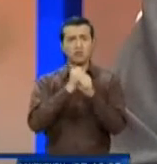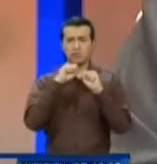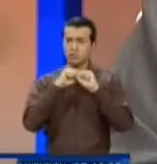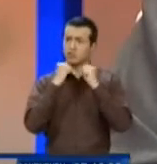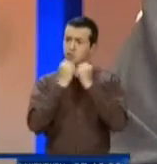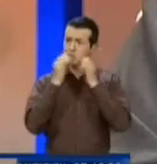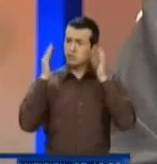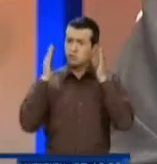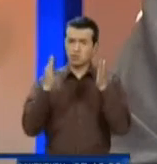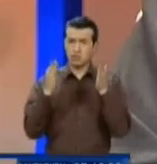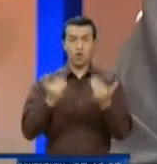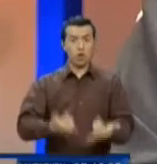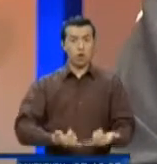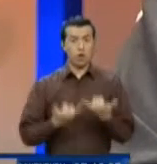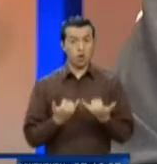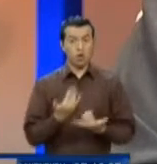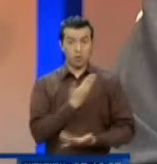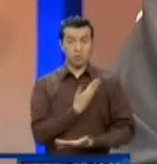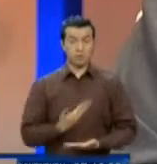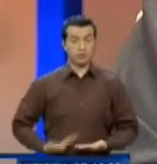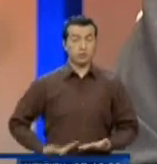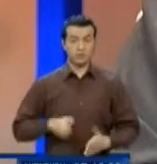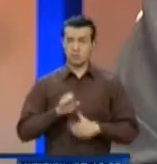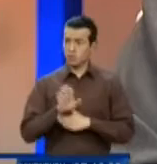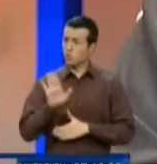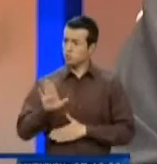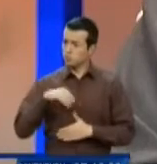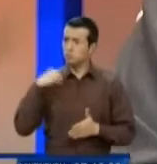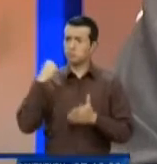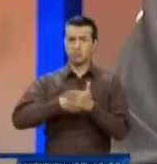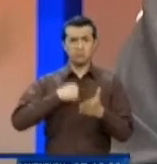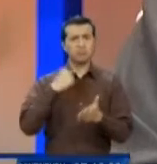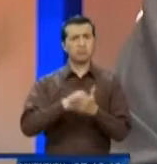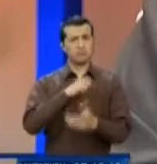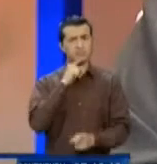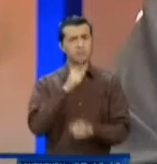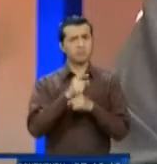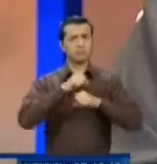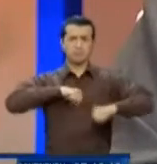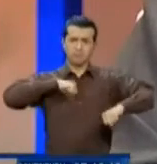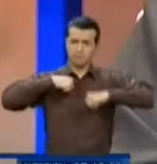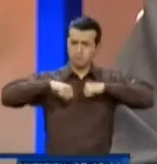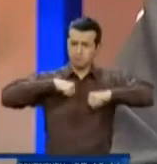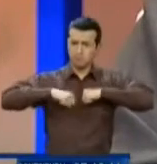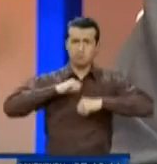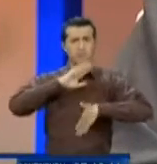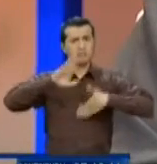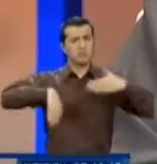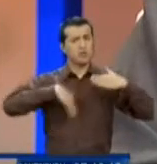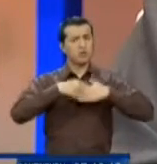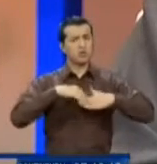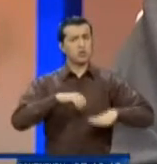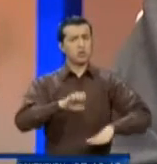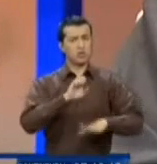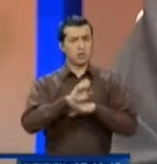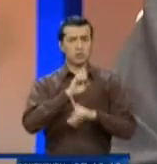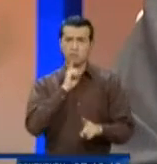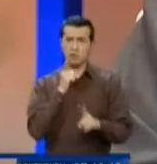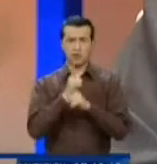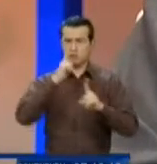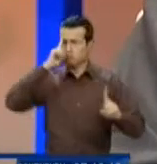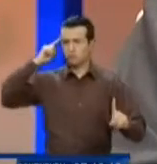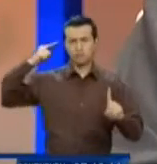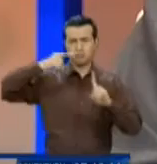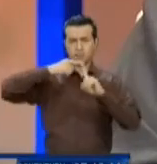Y actualmente, como presidente, lucha por sobre todas las cosas, para que todos los ecuatorianos alcancemos